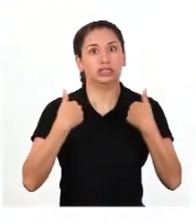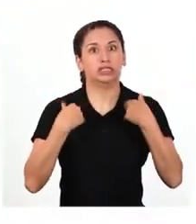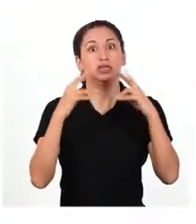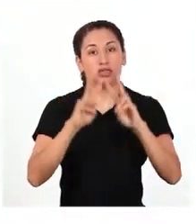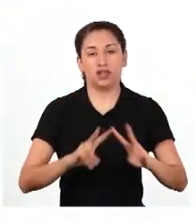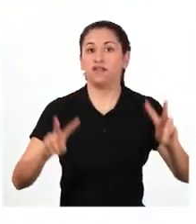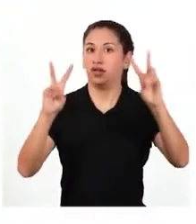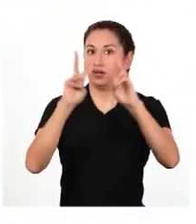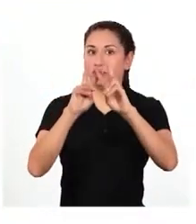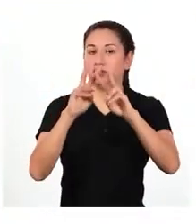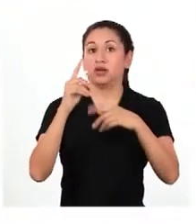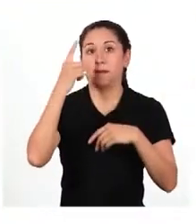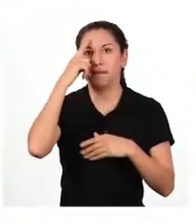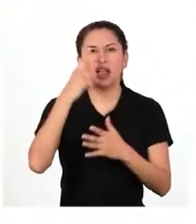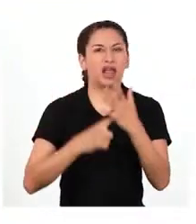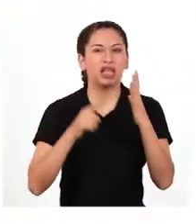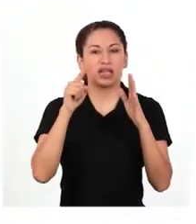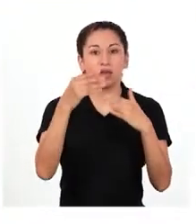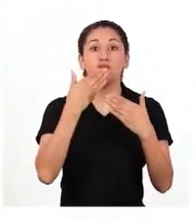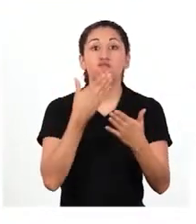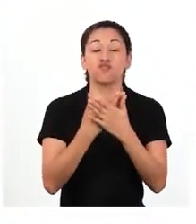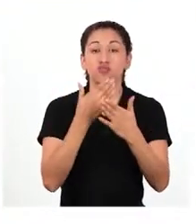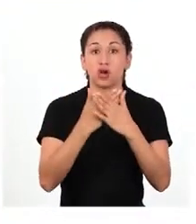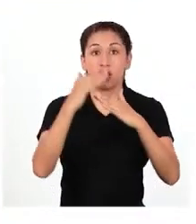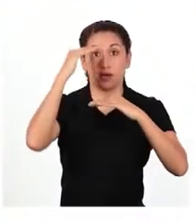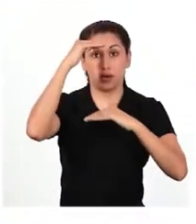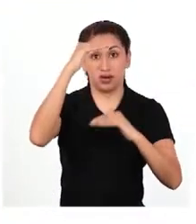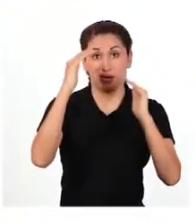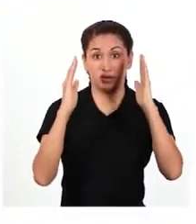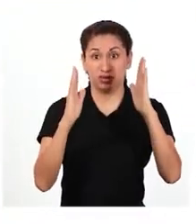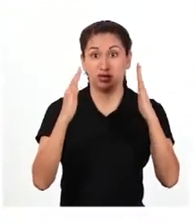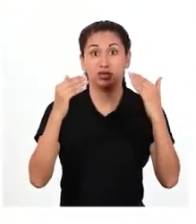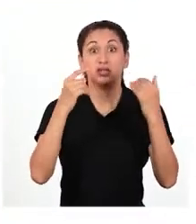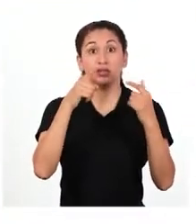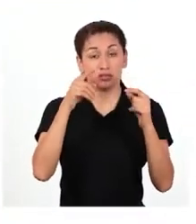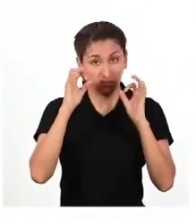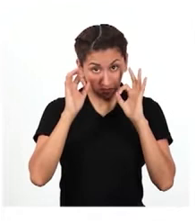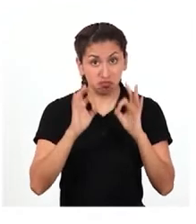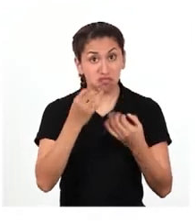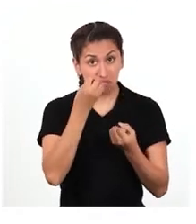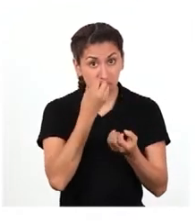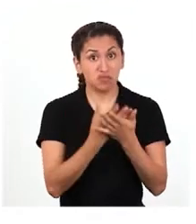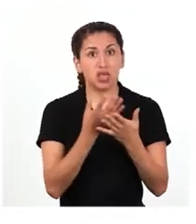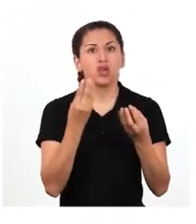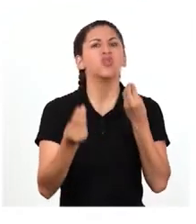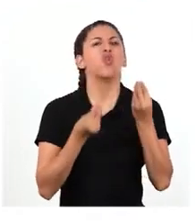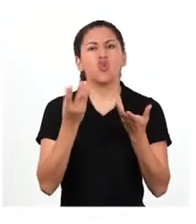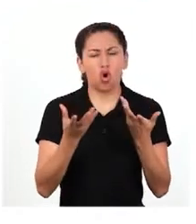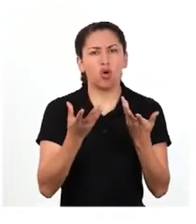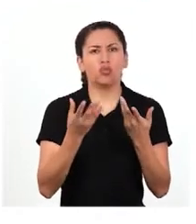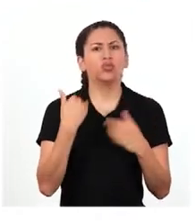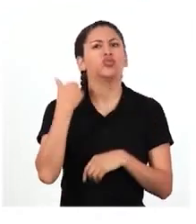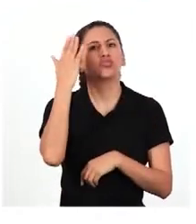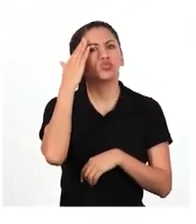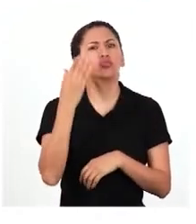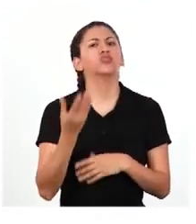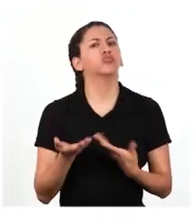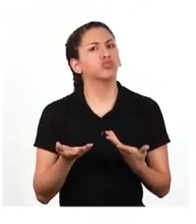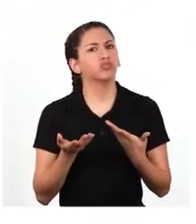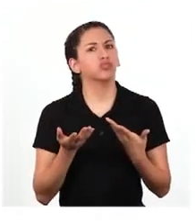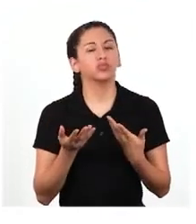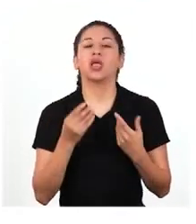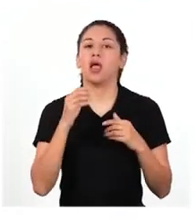válida. Para revisar si el cuerpo del texto cumple con su objetivo, podemos formular las